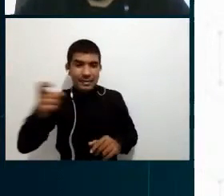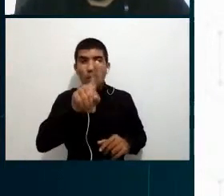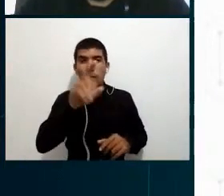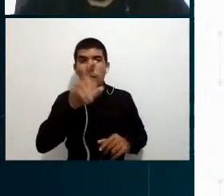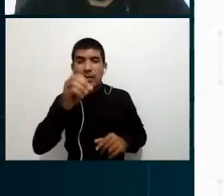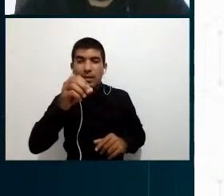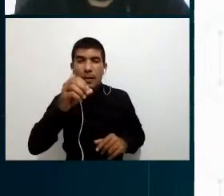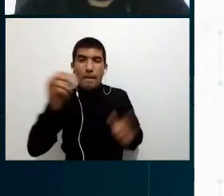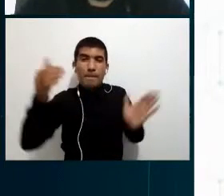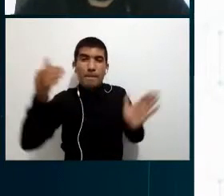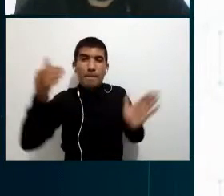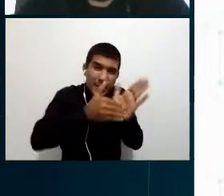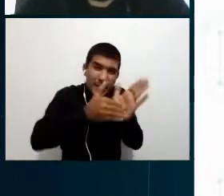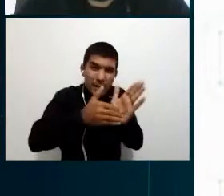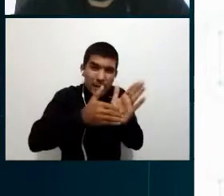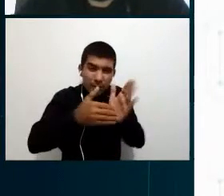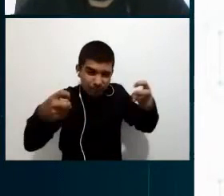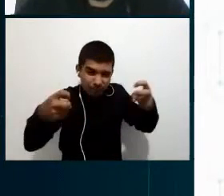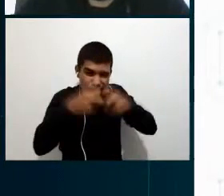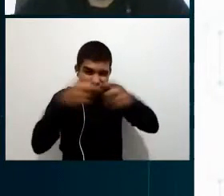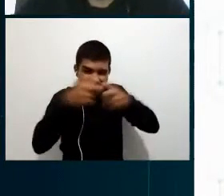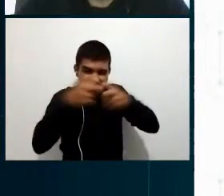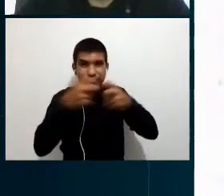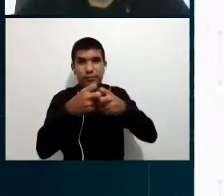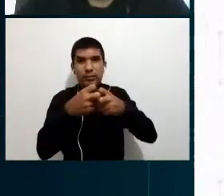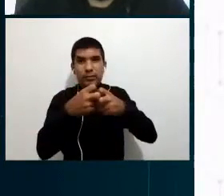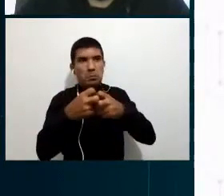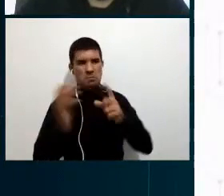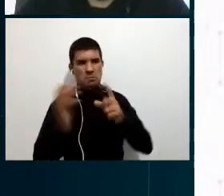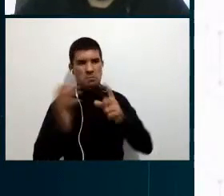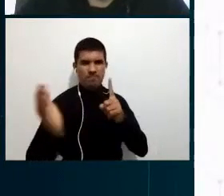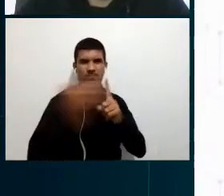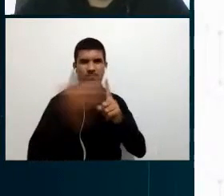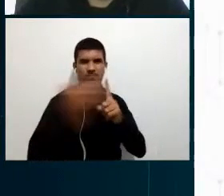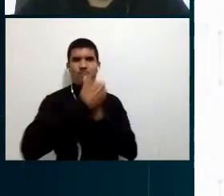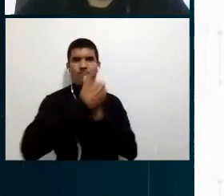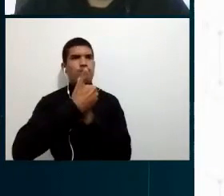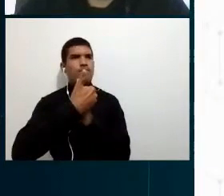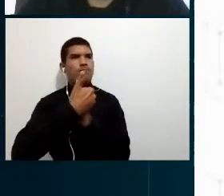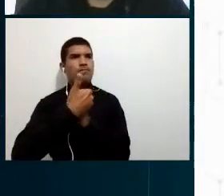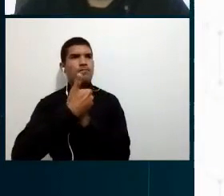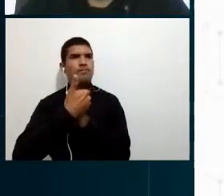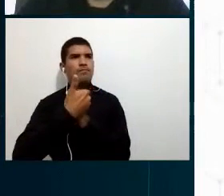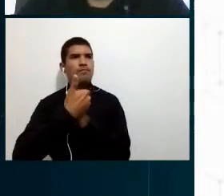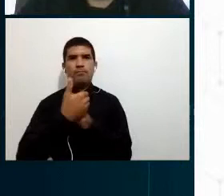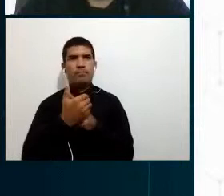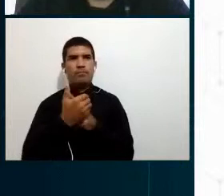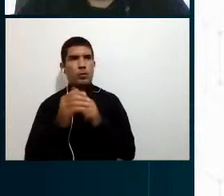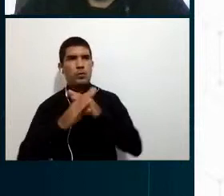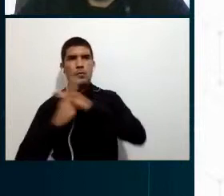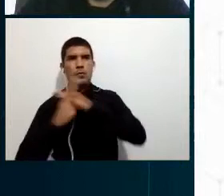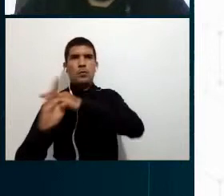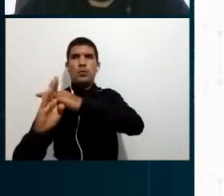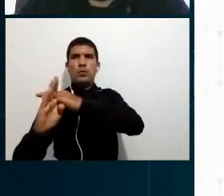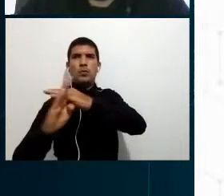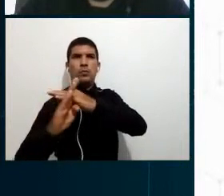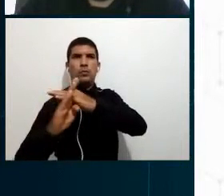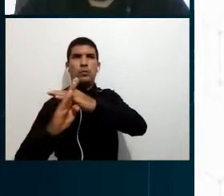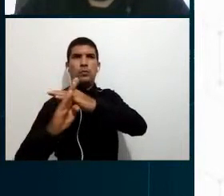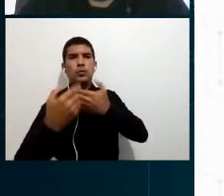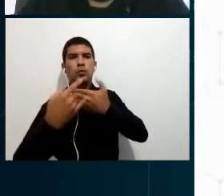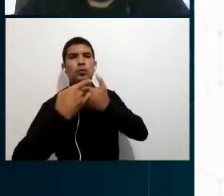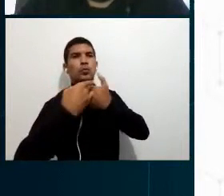interruptor, y por acá tendríamos el mecanismo de operación del mismo interruptor. Por acá tenemos